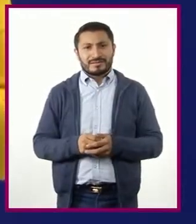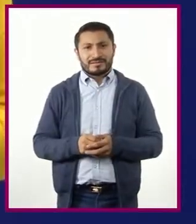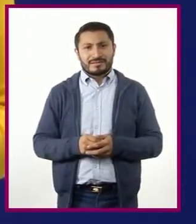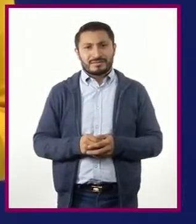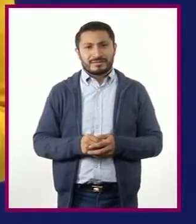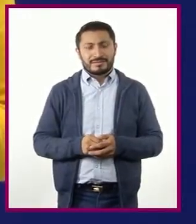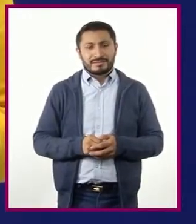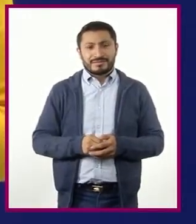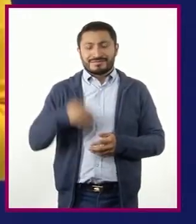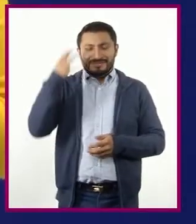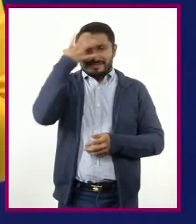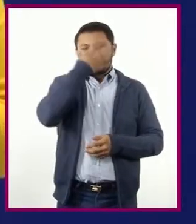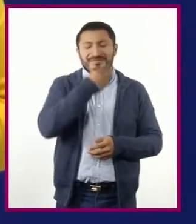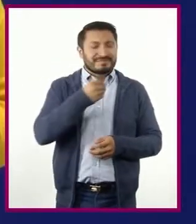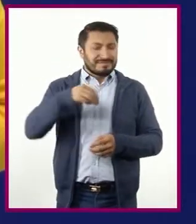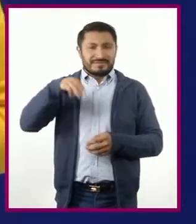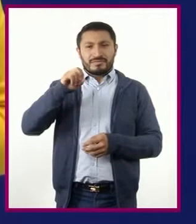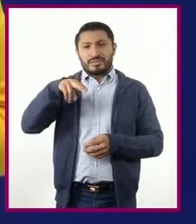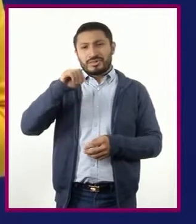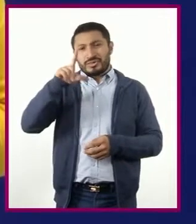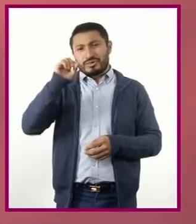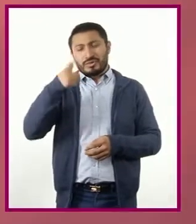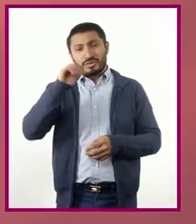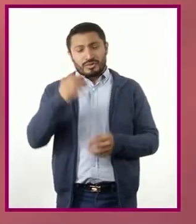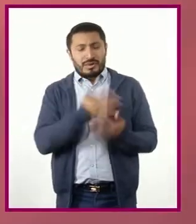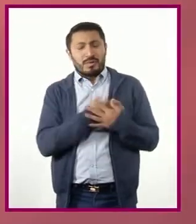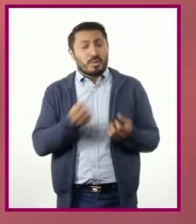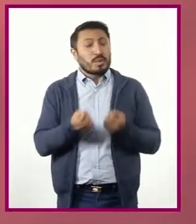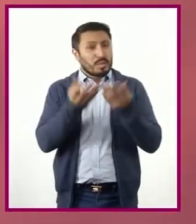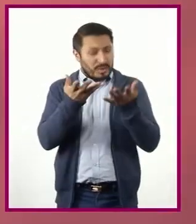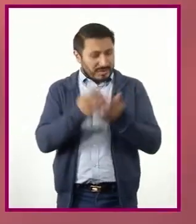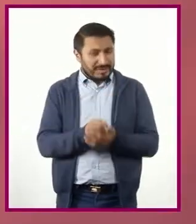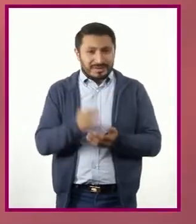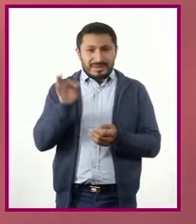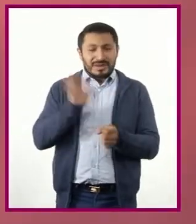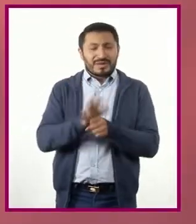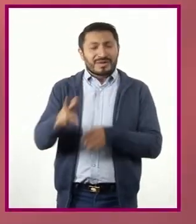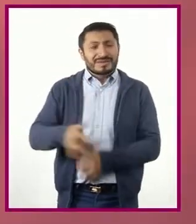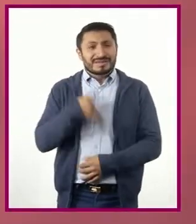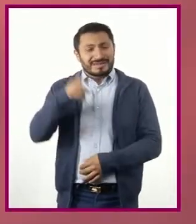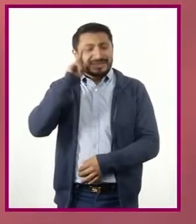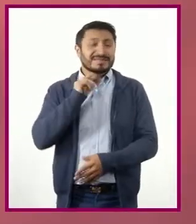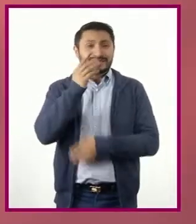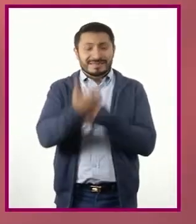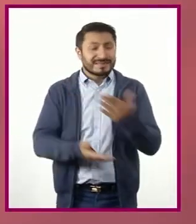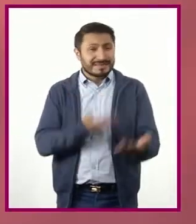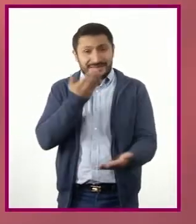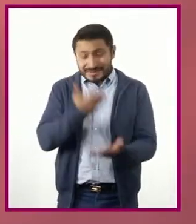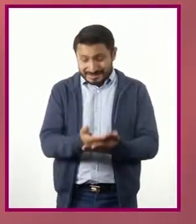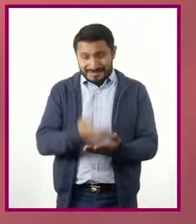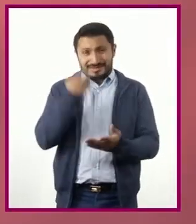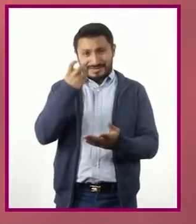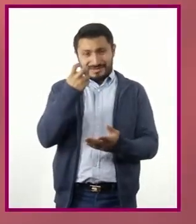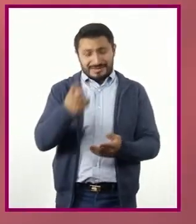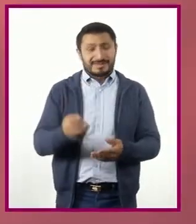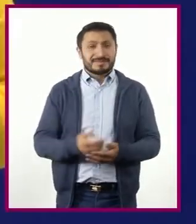Ay, qué bonito monólogo de declaración de amor. ¿Qué habrá sentido una dama de la época al escuchar esas